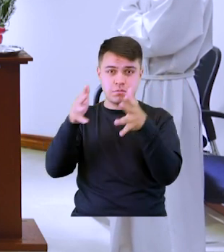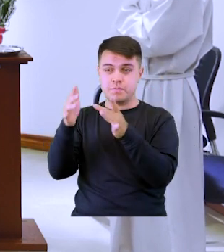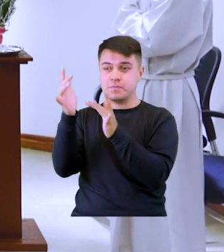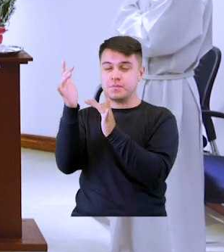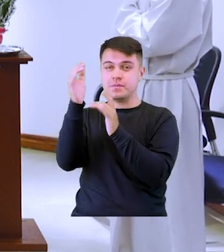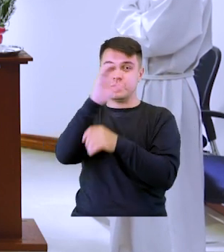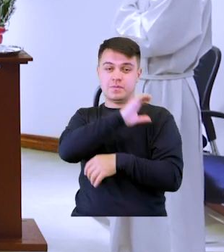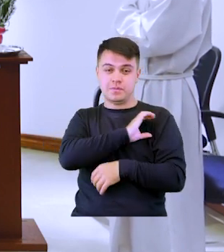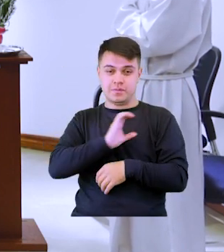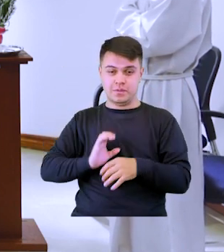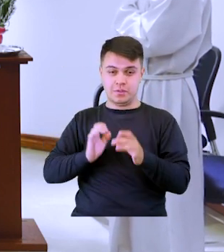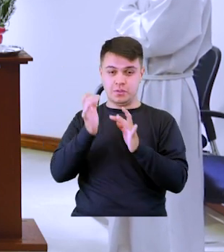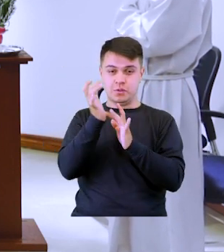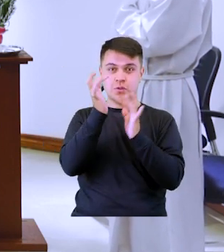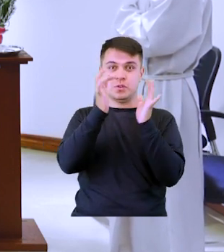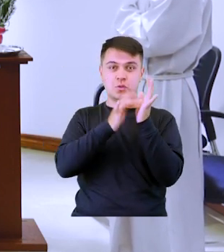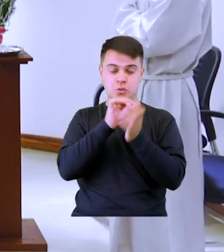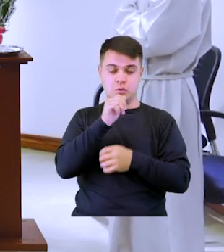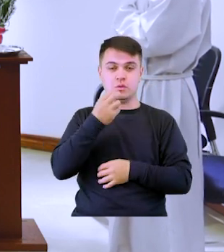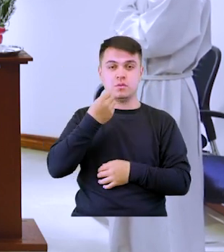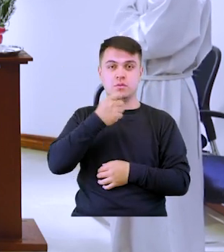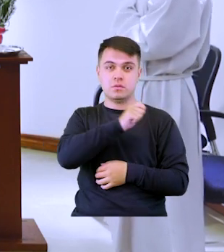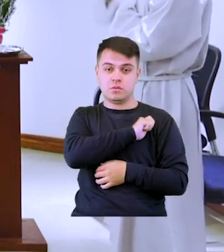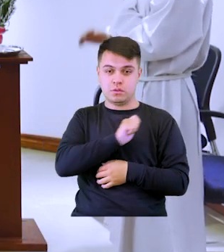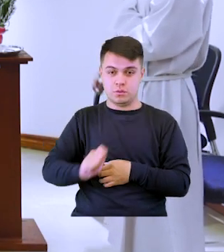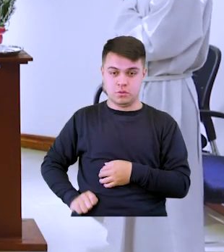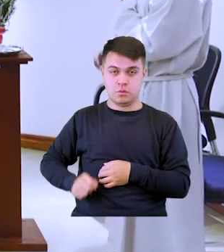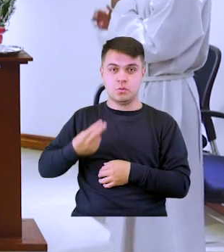Cristo Jesús, Señor nuestro.